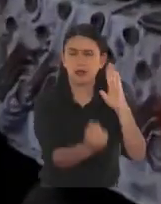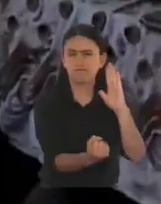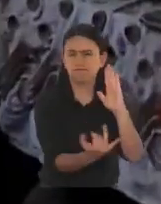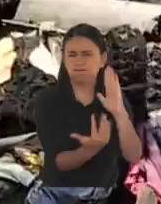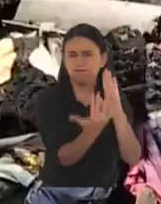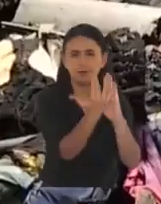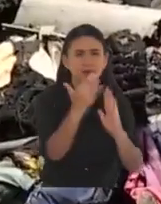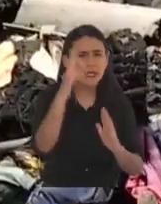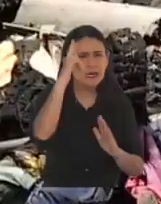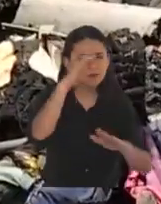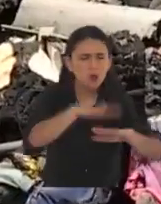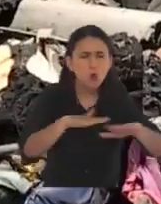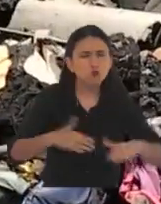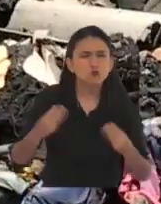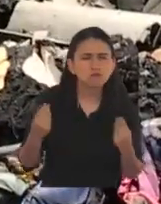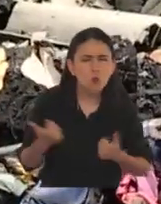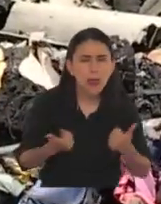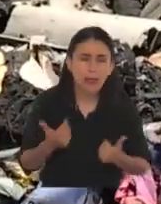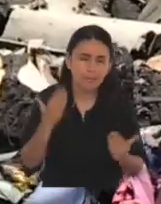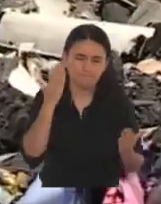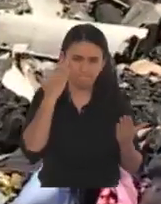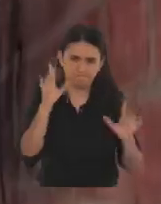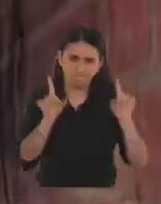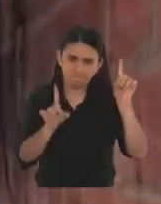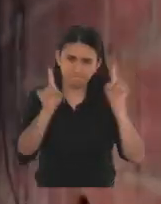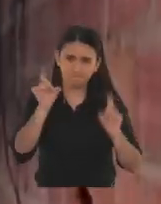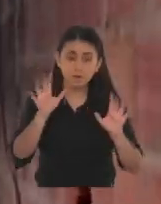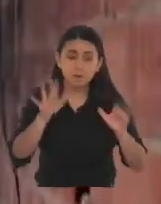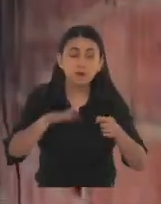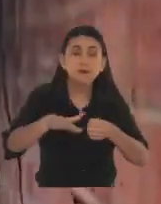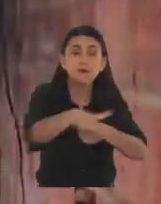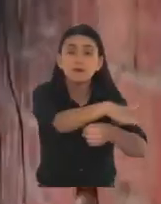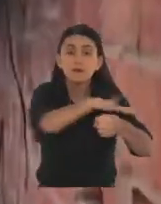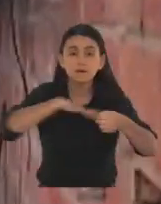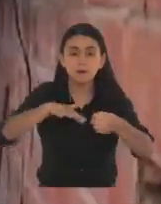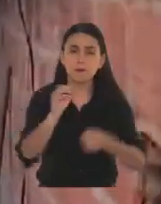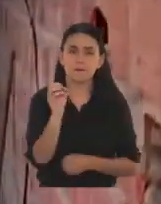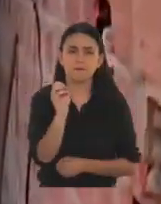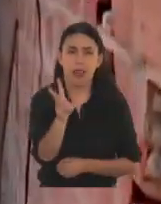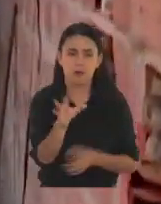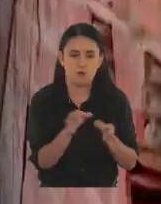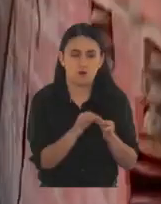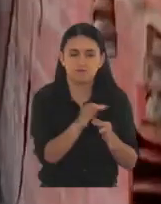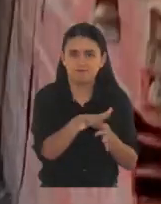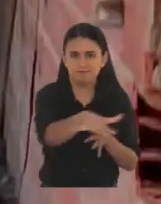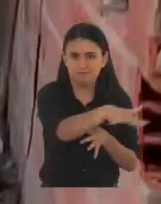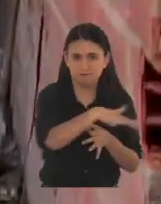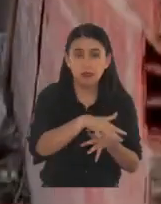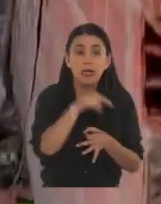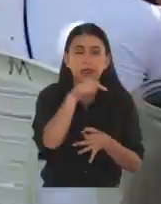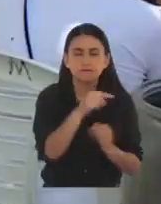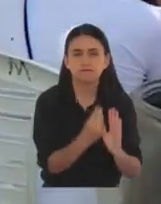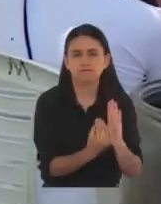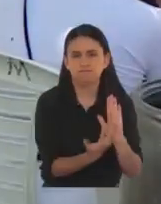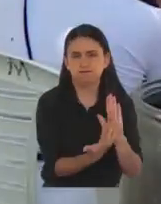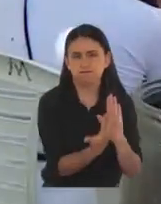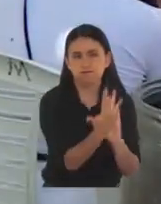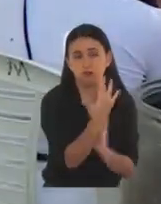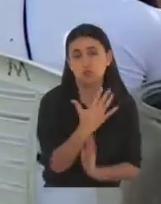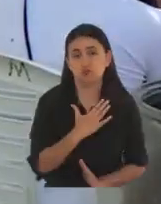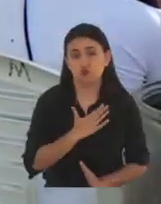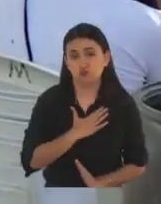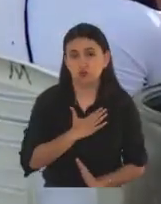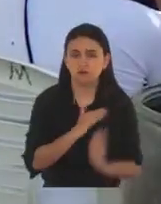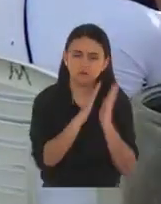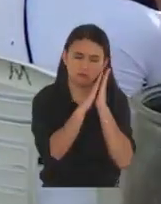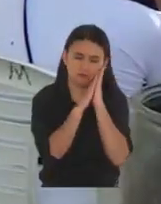establecidas, un incendio consumió una vivienda en el barrio Gladiador. Pero lo peor apenas estaba por venir. Yo estaba durmiendo